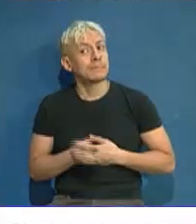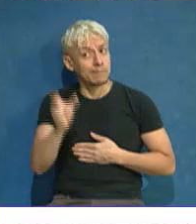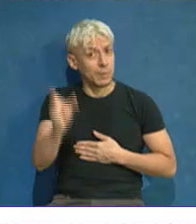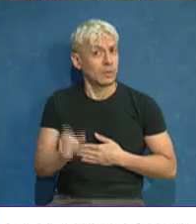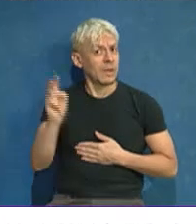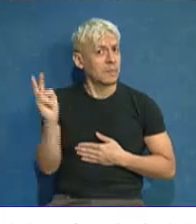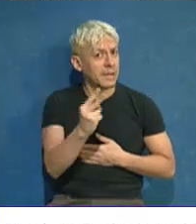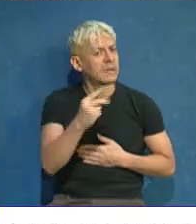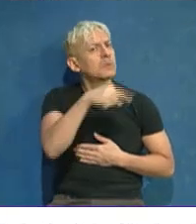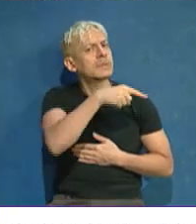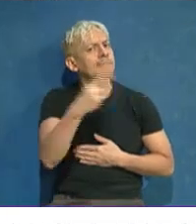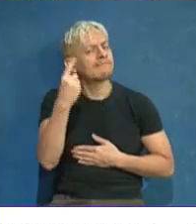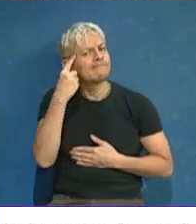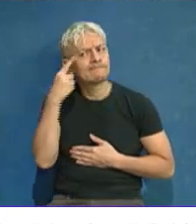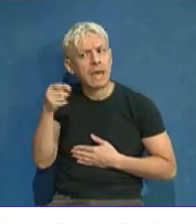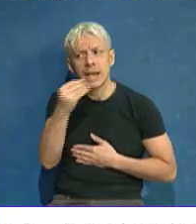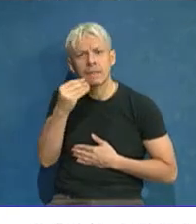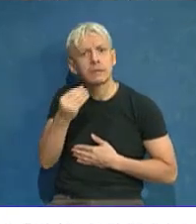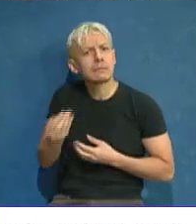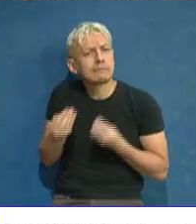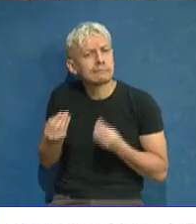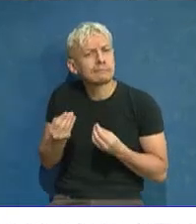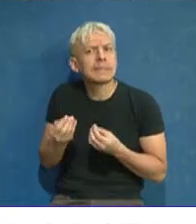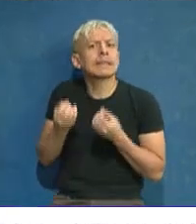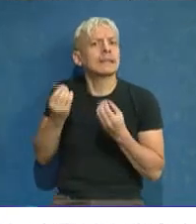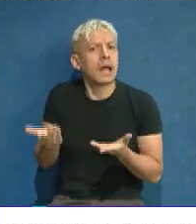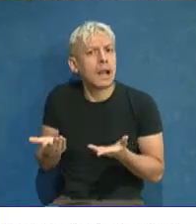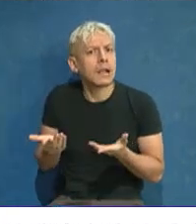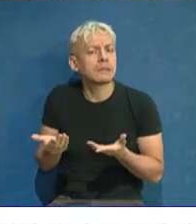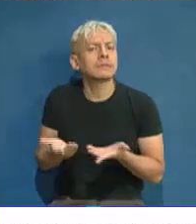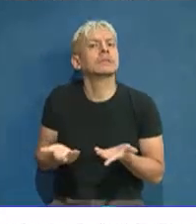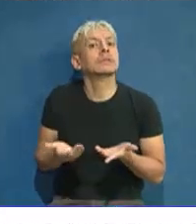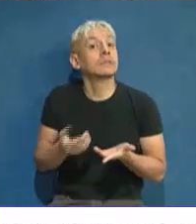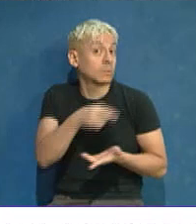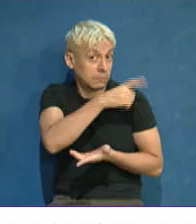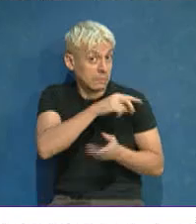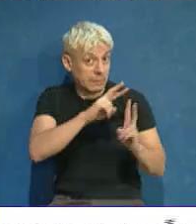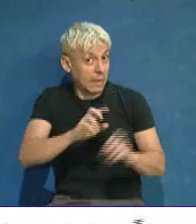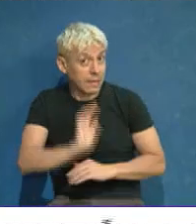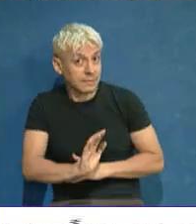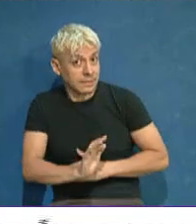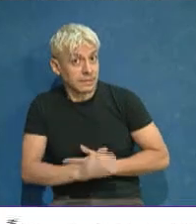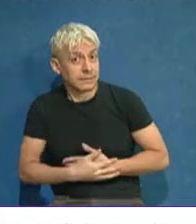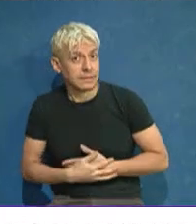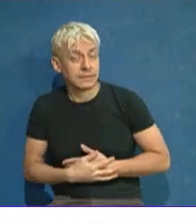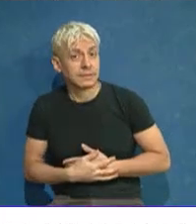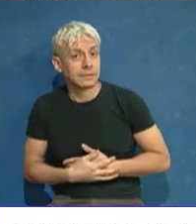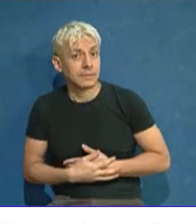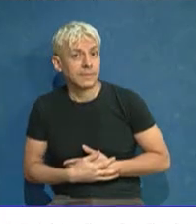surge este alimento y en qué estado se encontraba esto forma parte de la investigación que están realizando ustedes